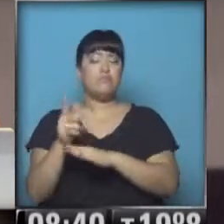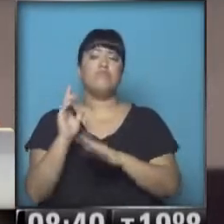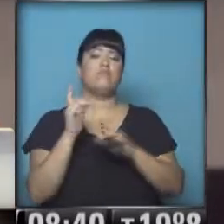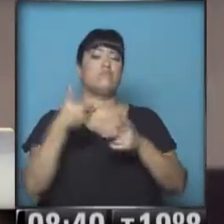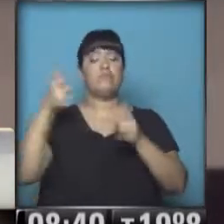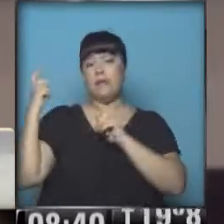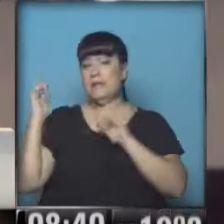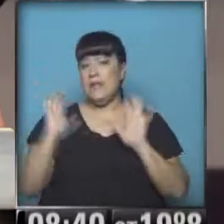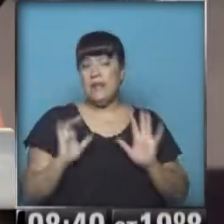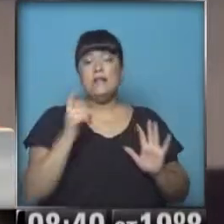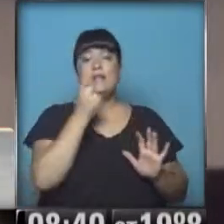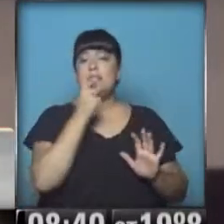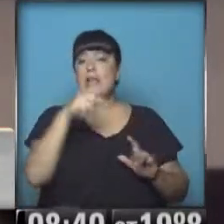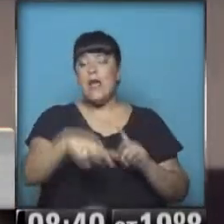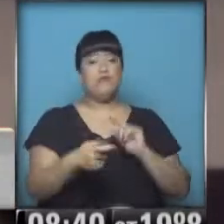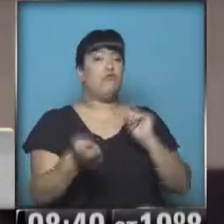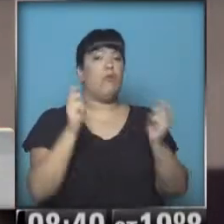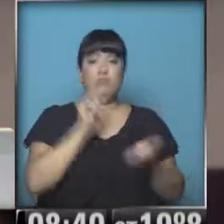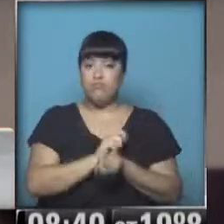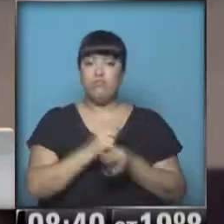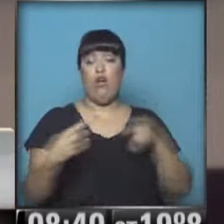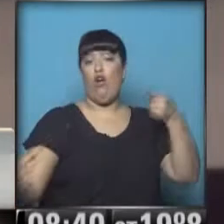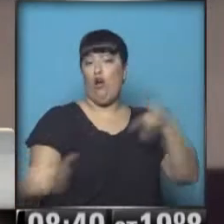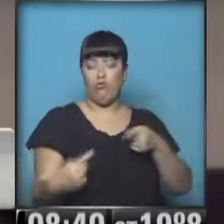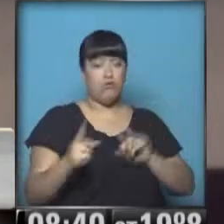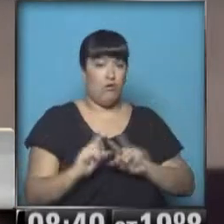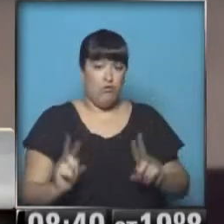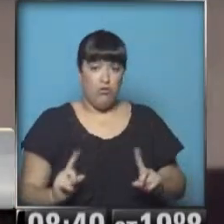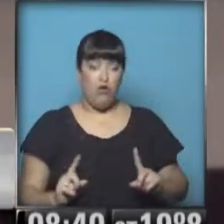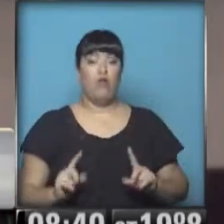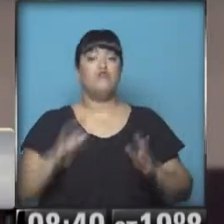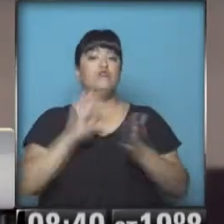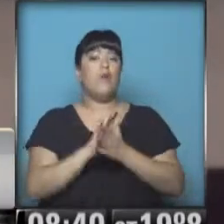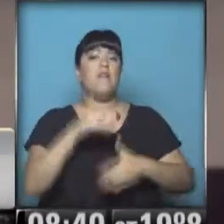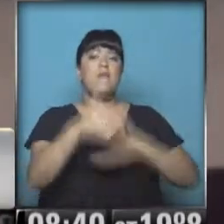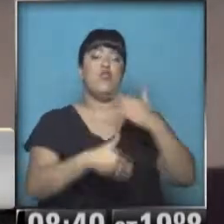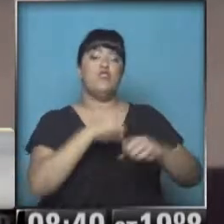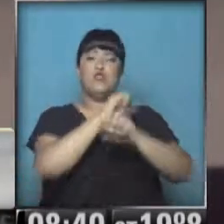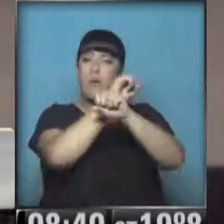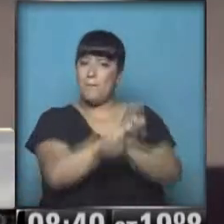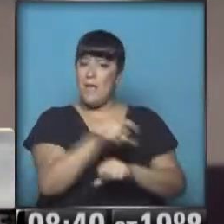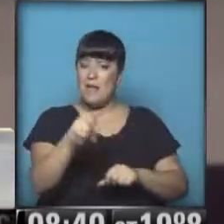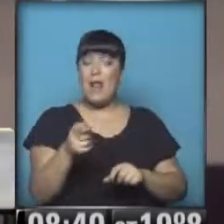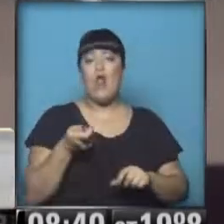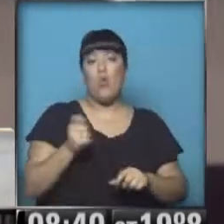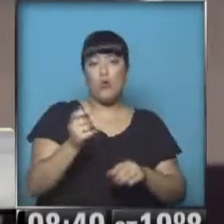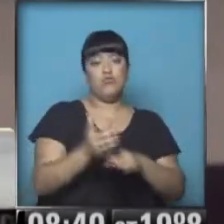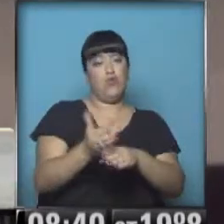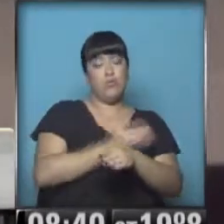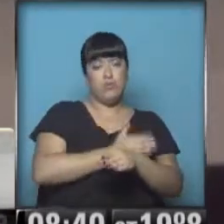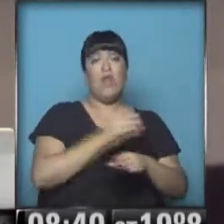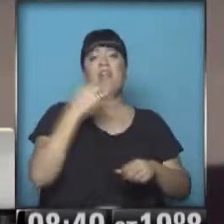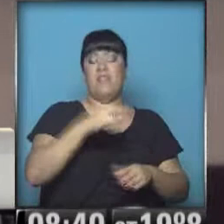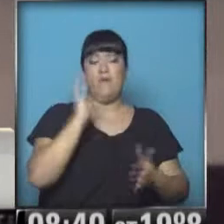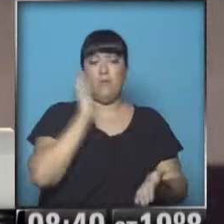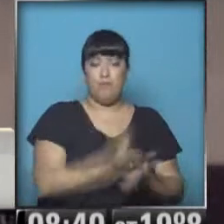que en principio no debiera hacer una regulación que contradiga esa norma en materia de proceso penal el juicio previo es la condición para la imposición de una